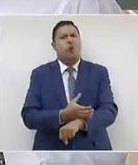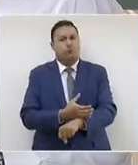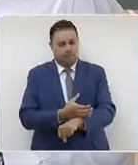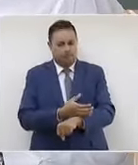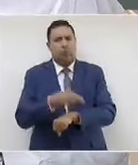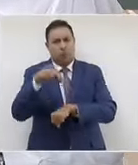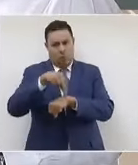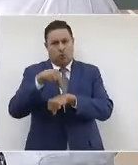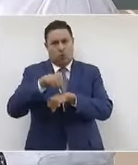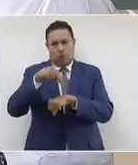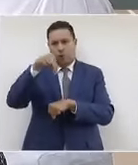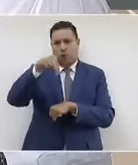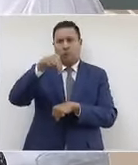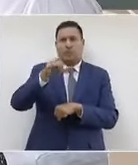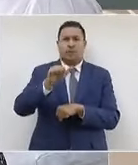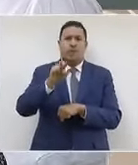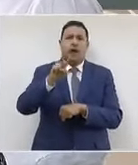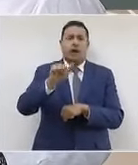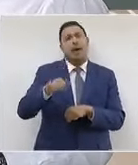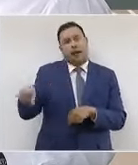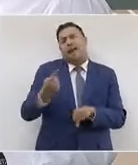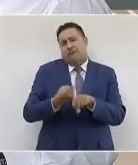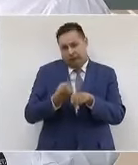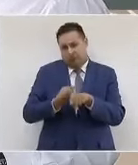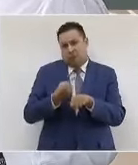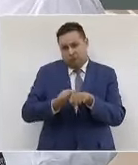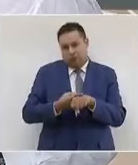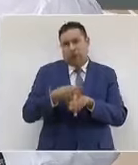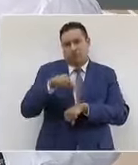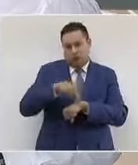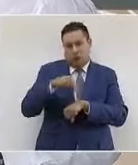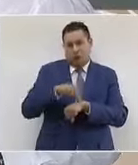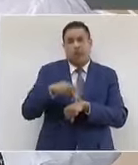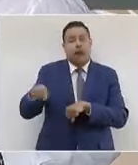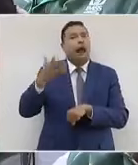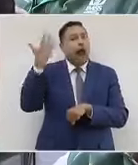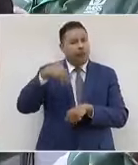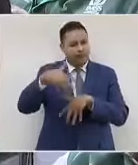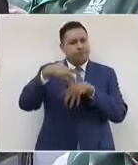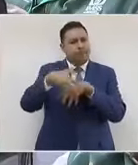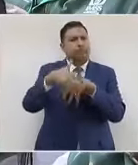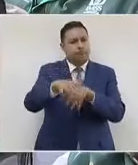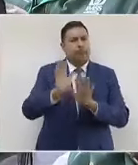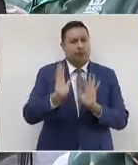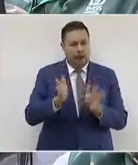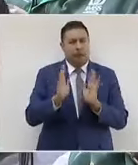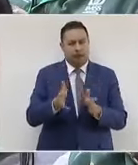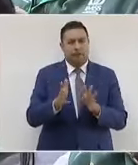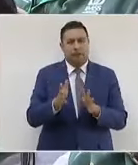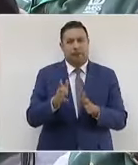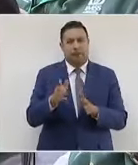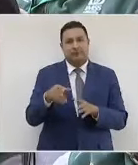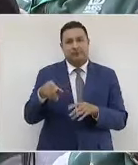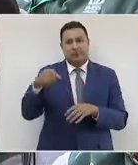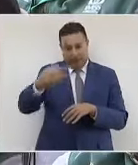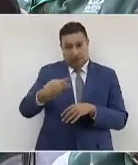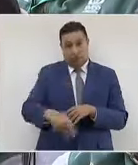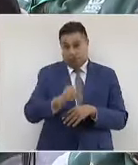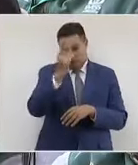el doctor Nava. Ya estaba malo. Él ya había marchado porque le habían hecho un fraude